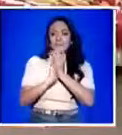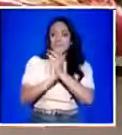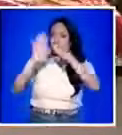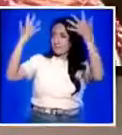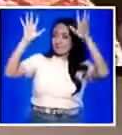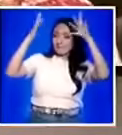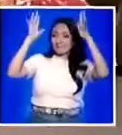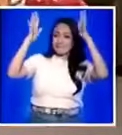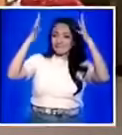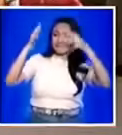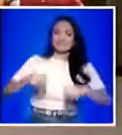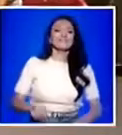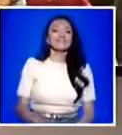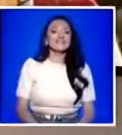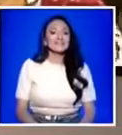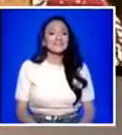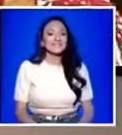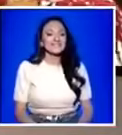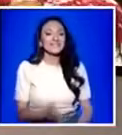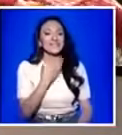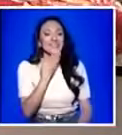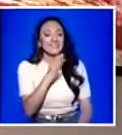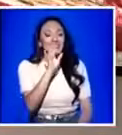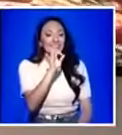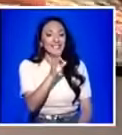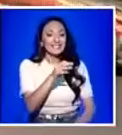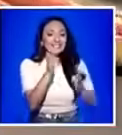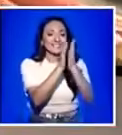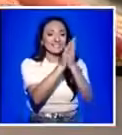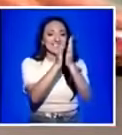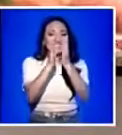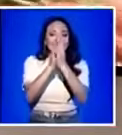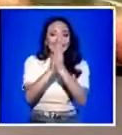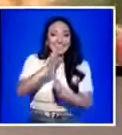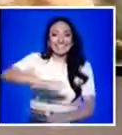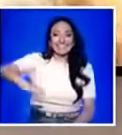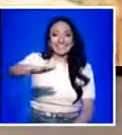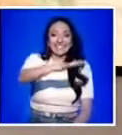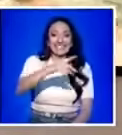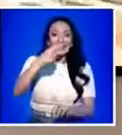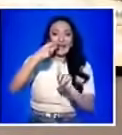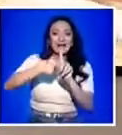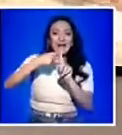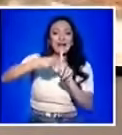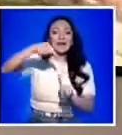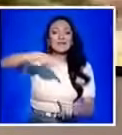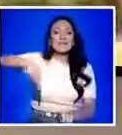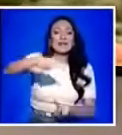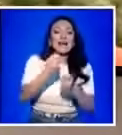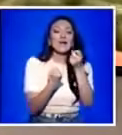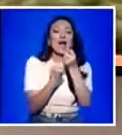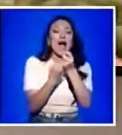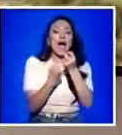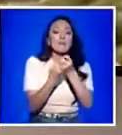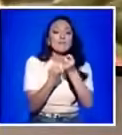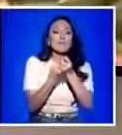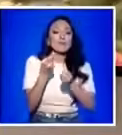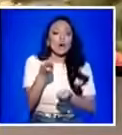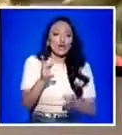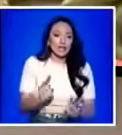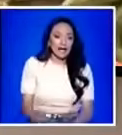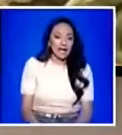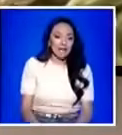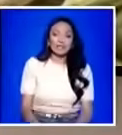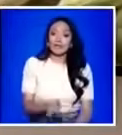bien, muchísimas gracias, mi querida Angeliquita. Ahí están las caseritas del Mercado Ibarra, como siempre, apoyando la reactivación. Y, por supuesto,